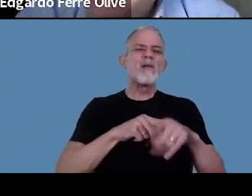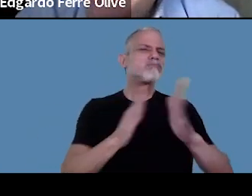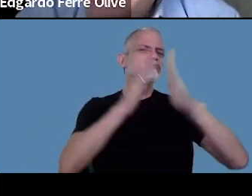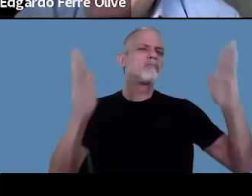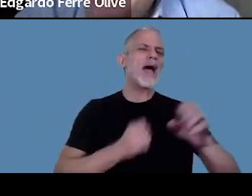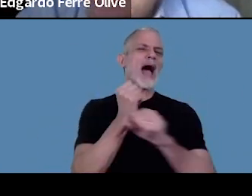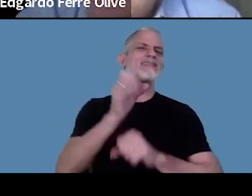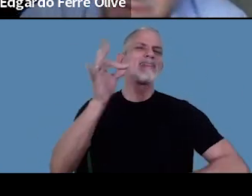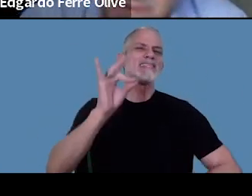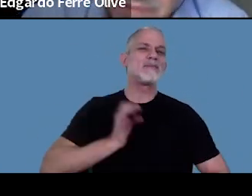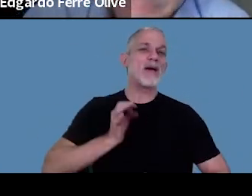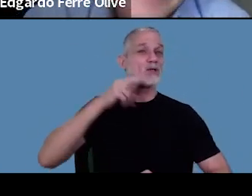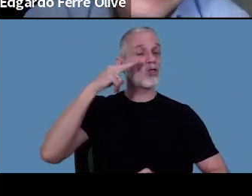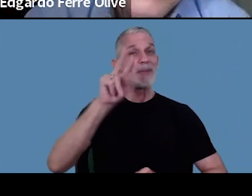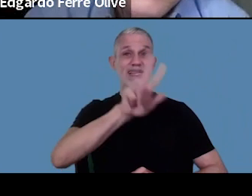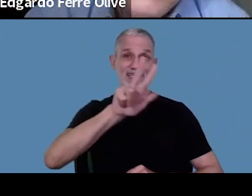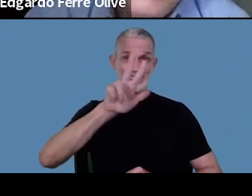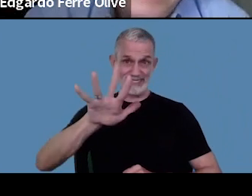del 2035.